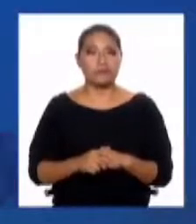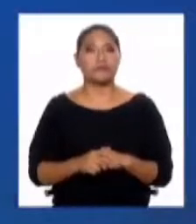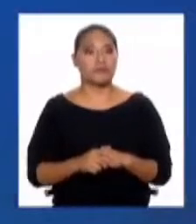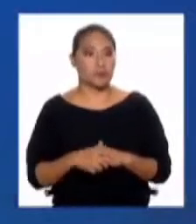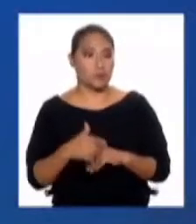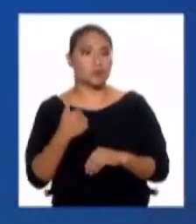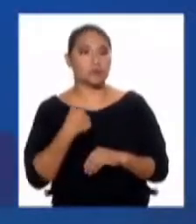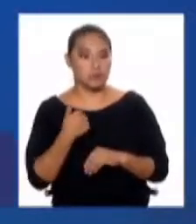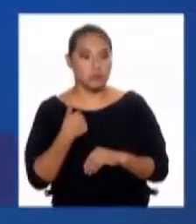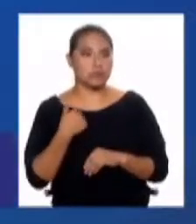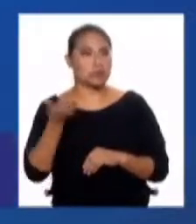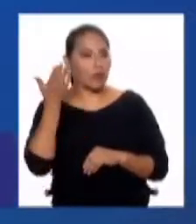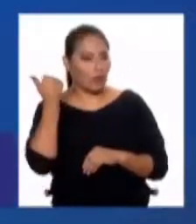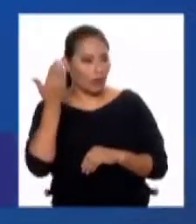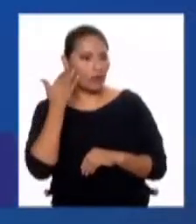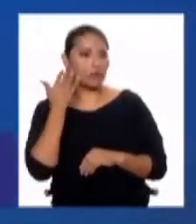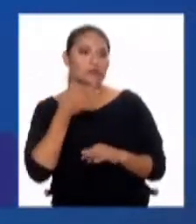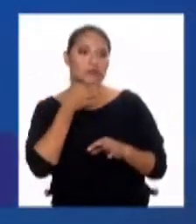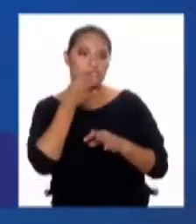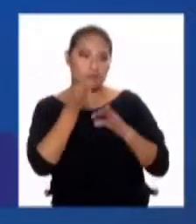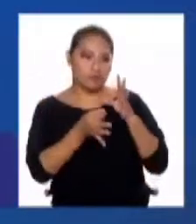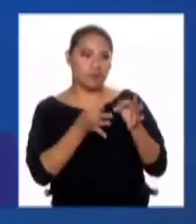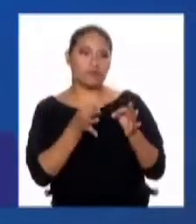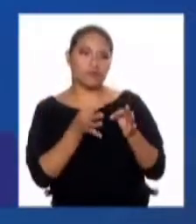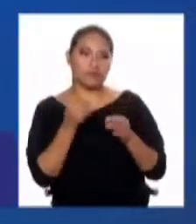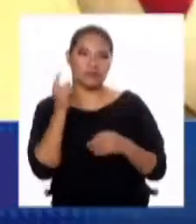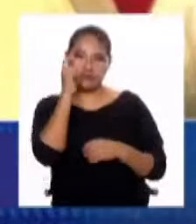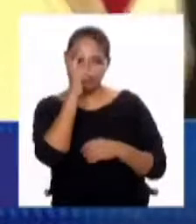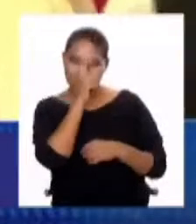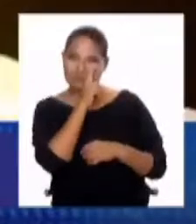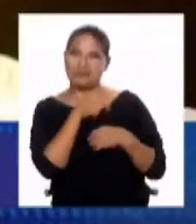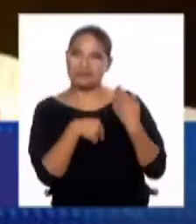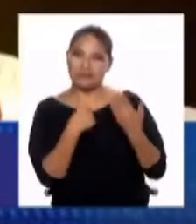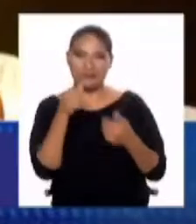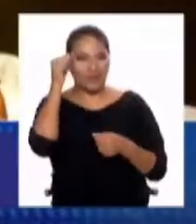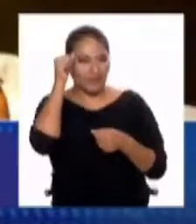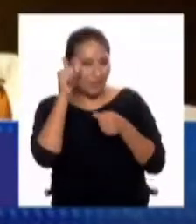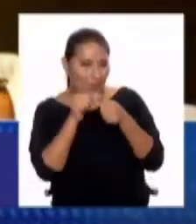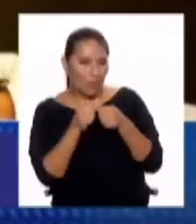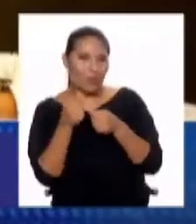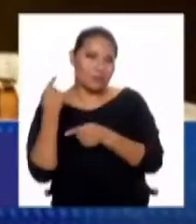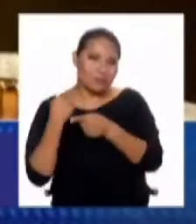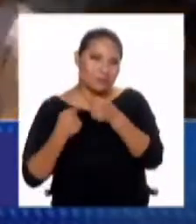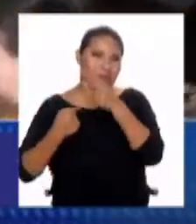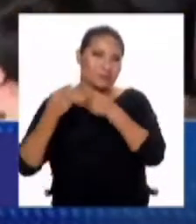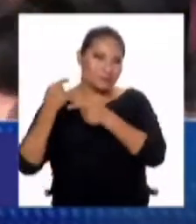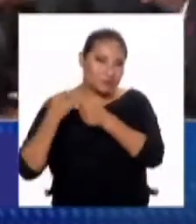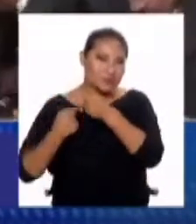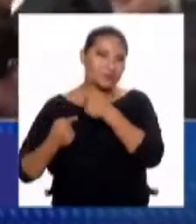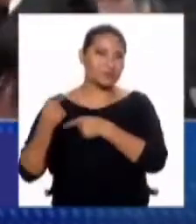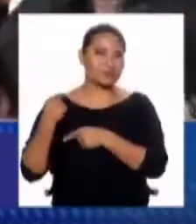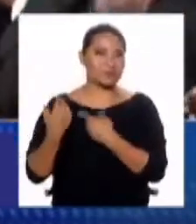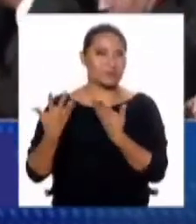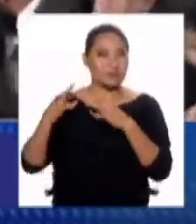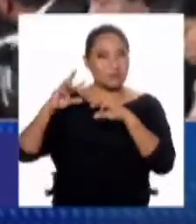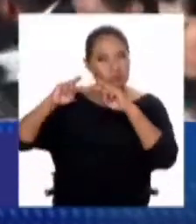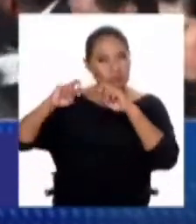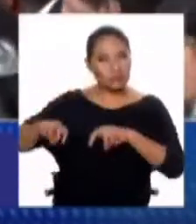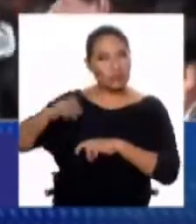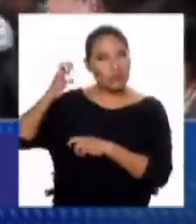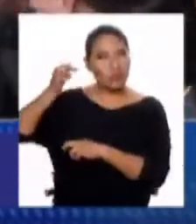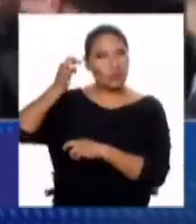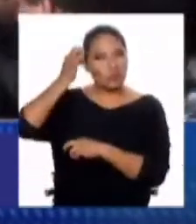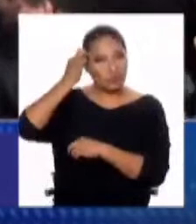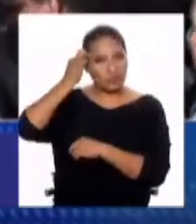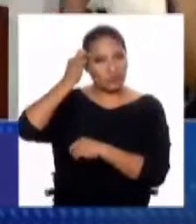estado diciendo el día de hoy, haciendo un recorderis, ¿no?, en lo político, de qué fue el gobierno,